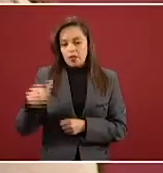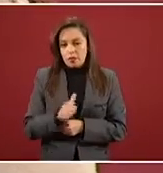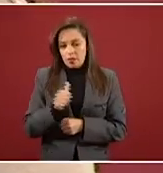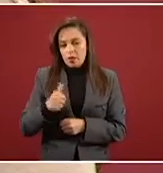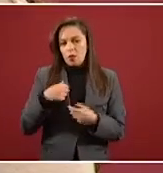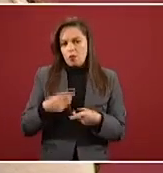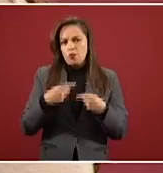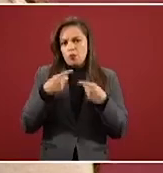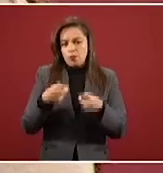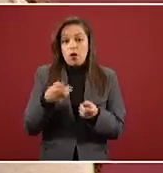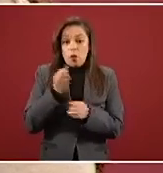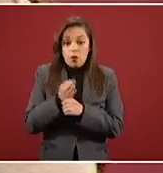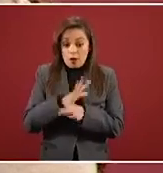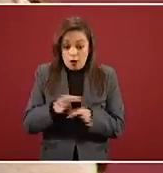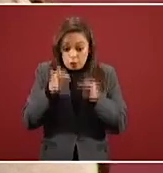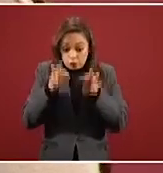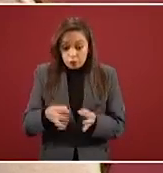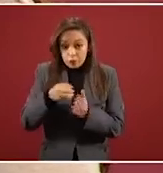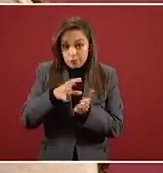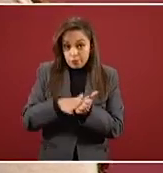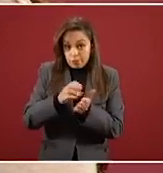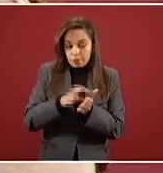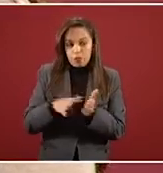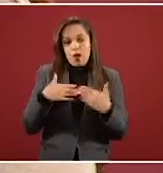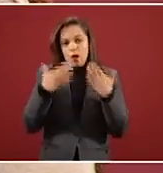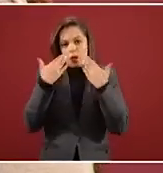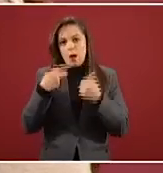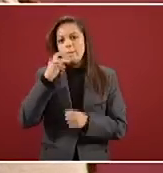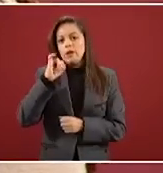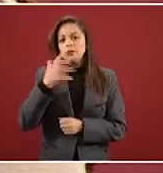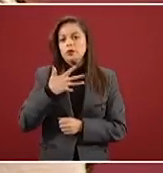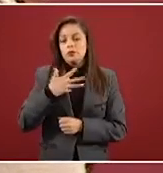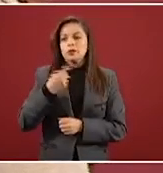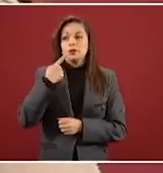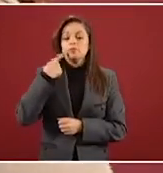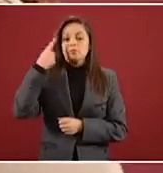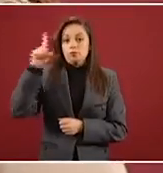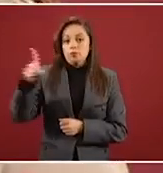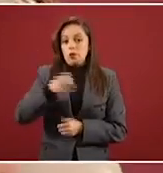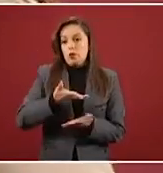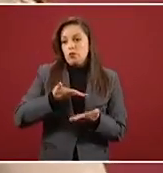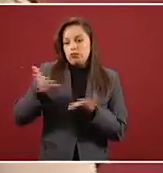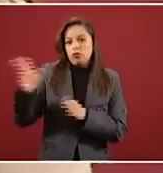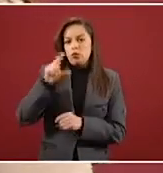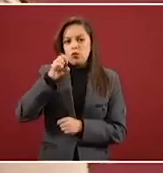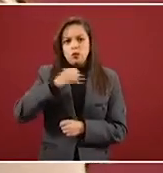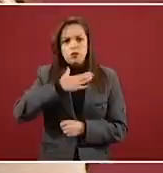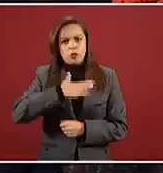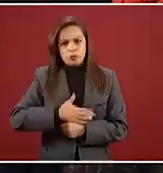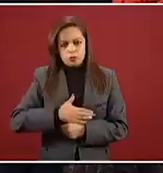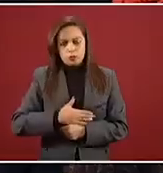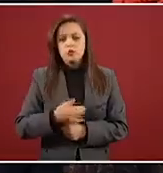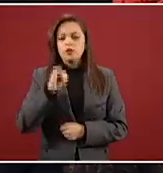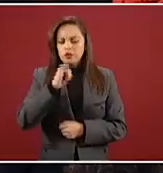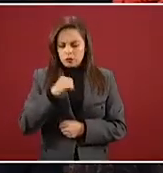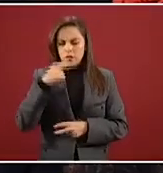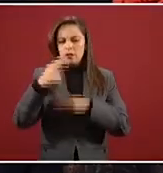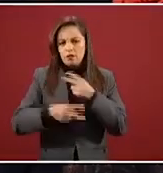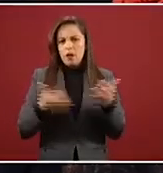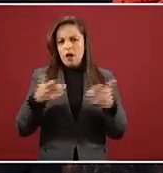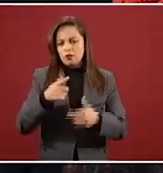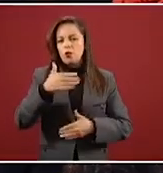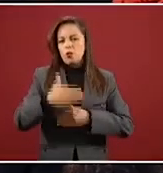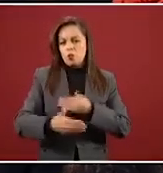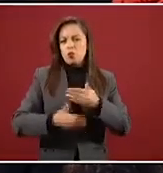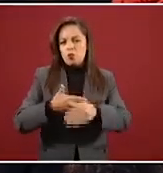efecto sí hay demandas presentadas por despido injustificado, que obviamente llevarán su procedimiento, y aclarar